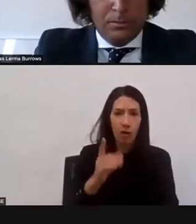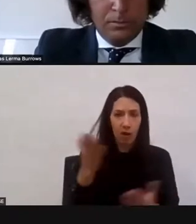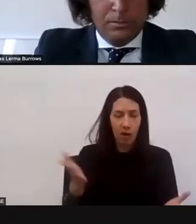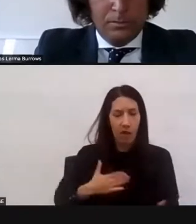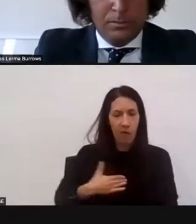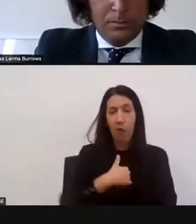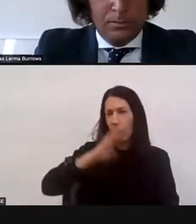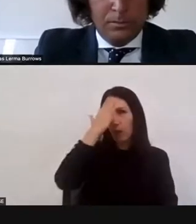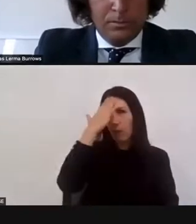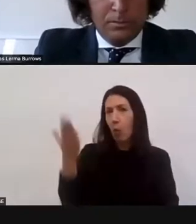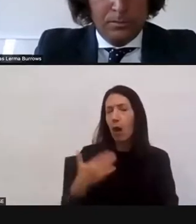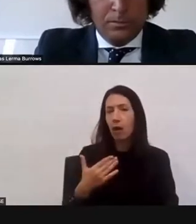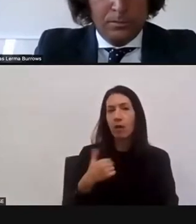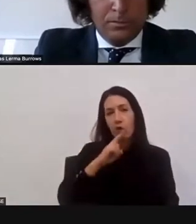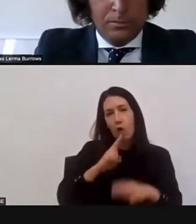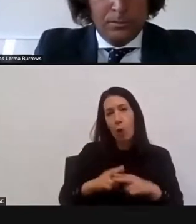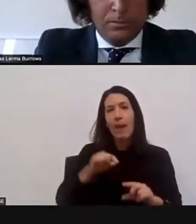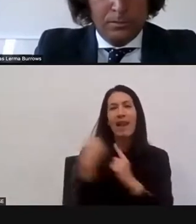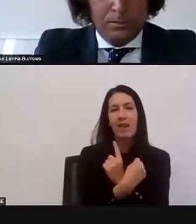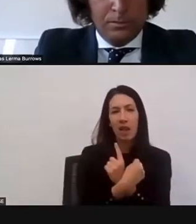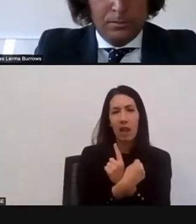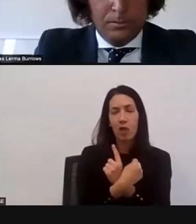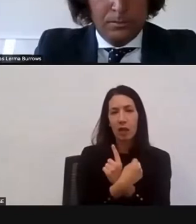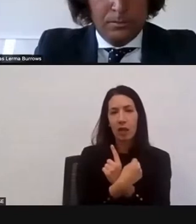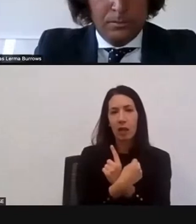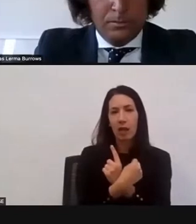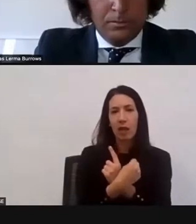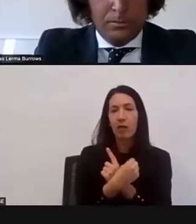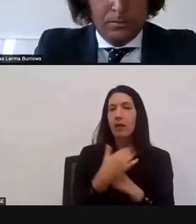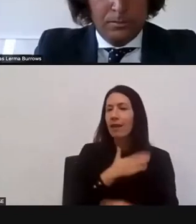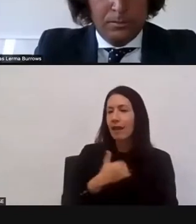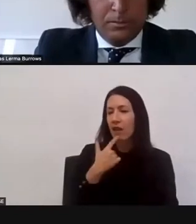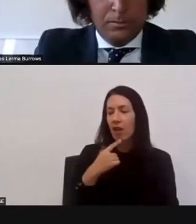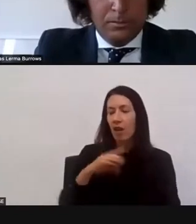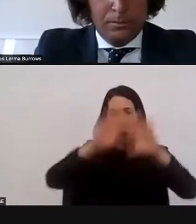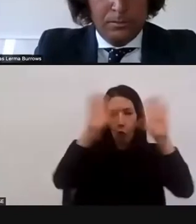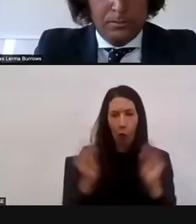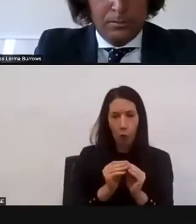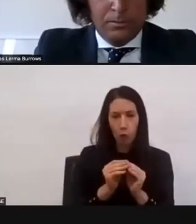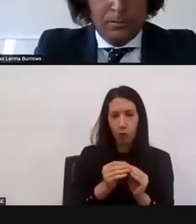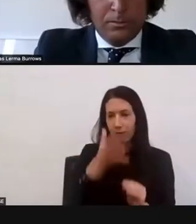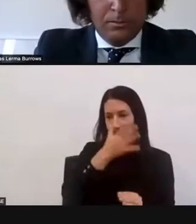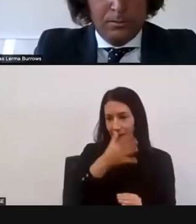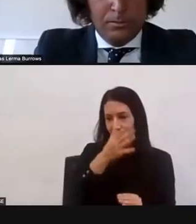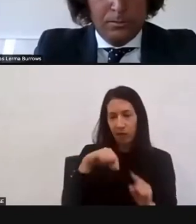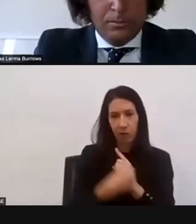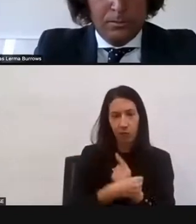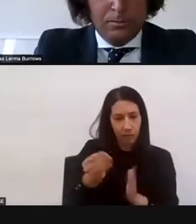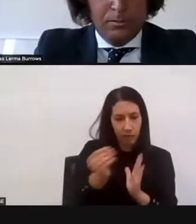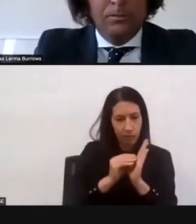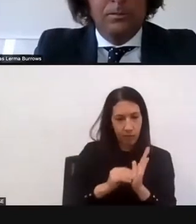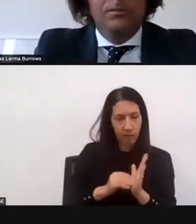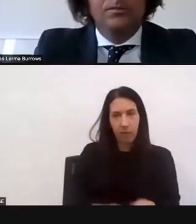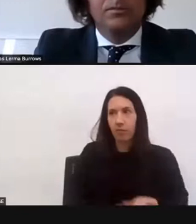descubrir lo que nosotros llamamos indicadores de polarización. Esto es, un conjunto de indicios que a la hora de incorporarse al atestado pues sirvan a fiscales y